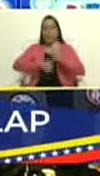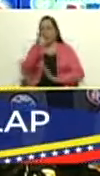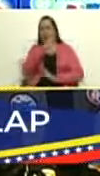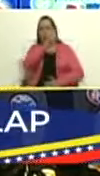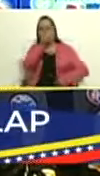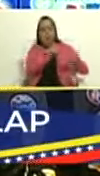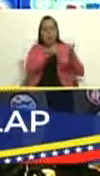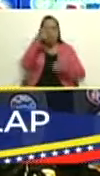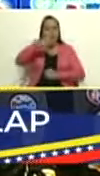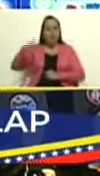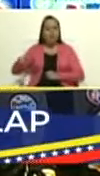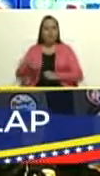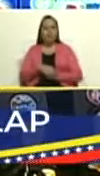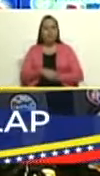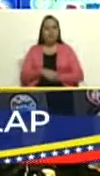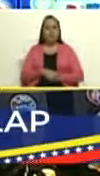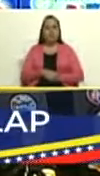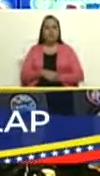pueblo.